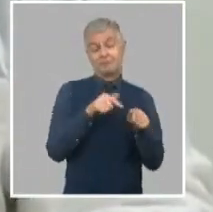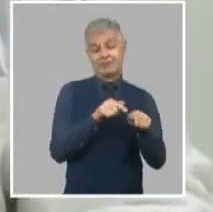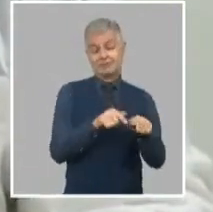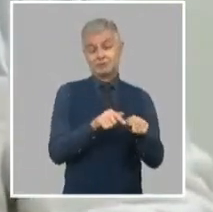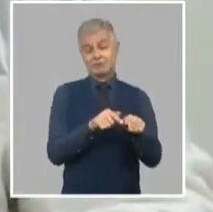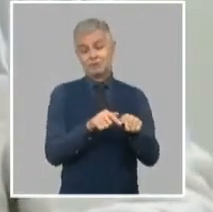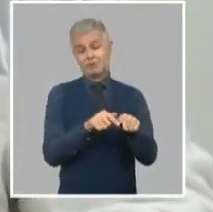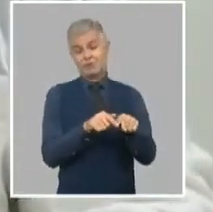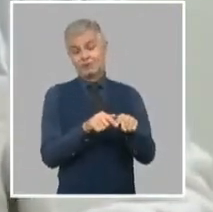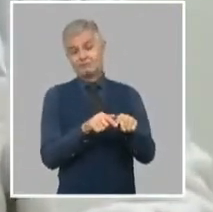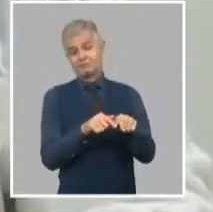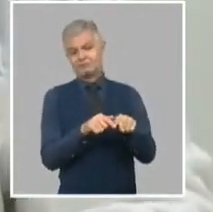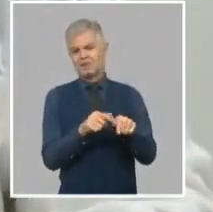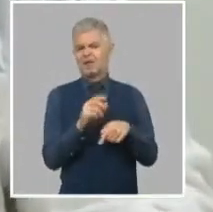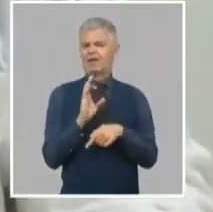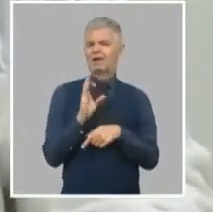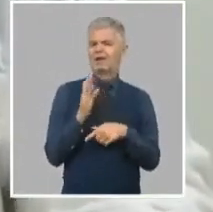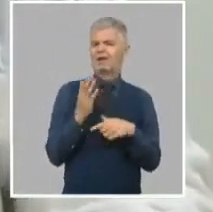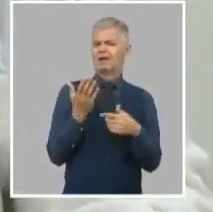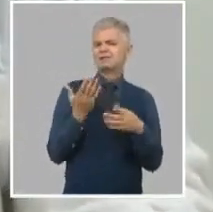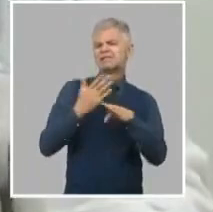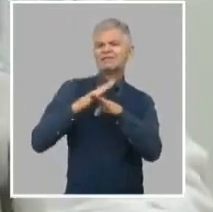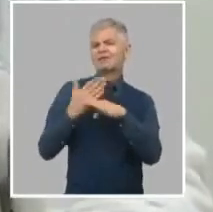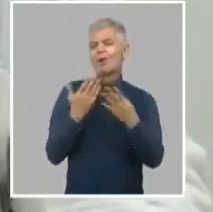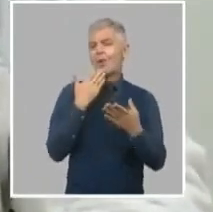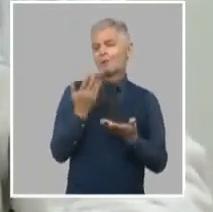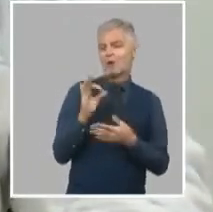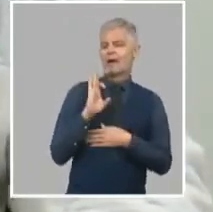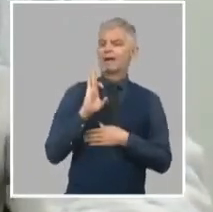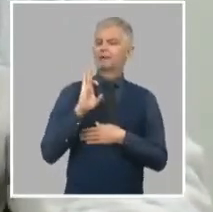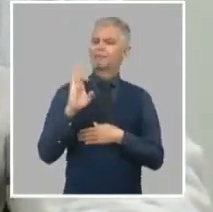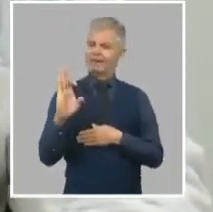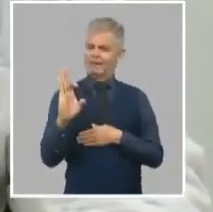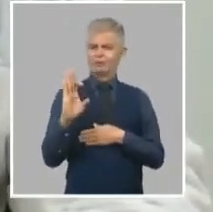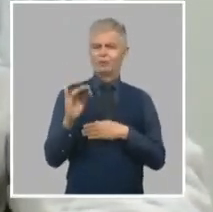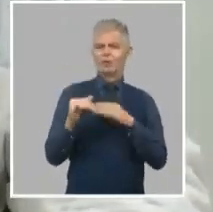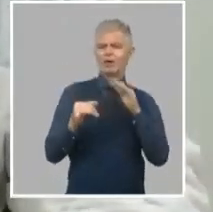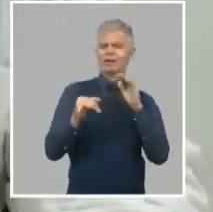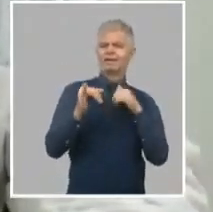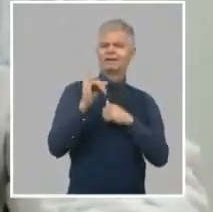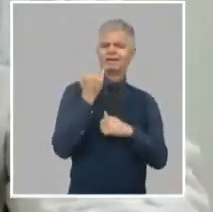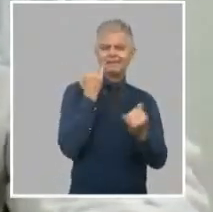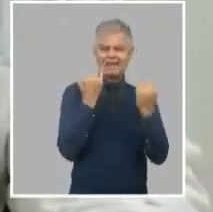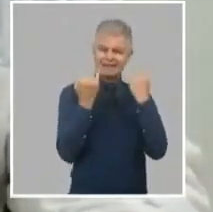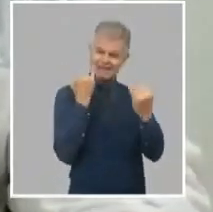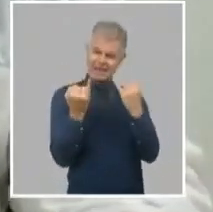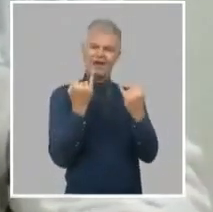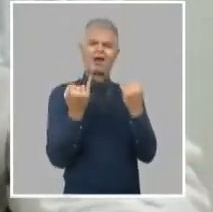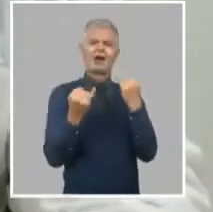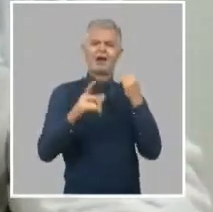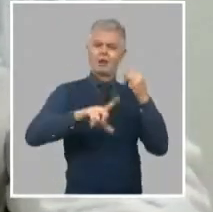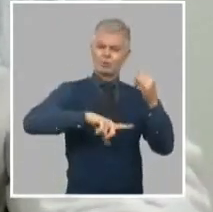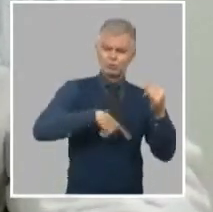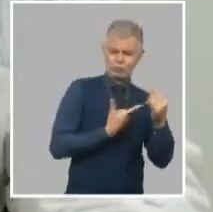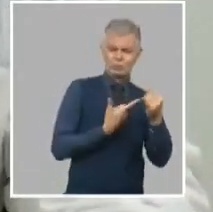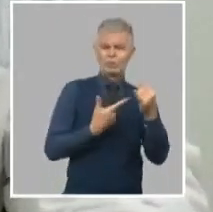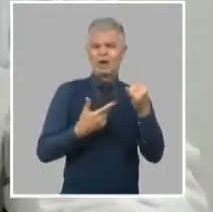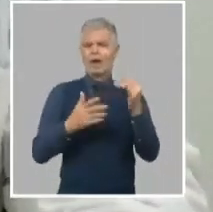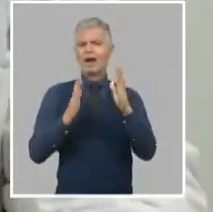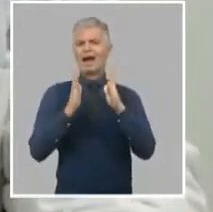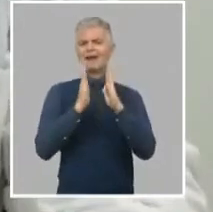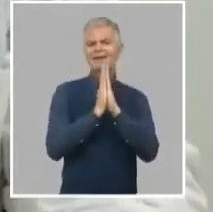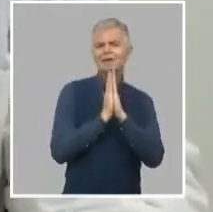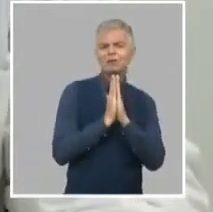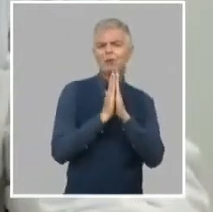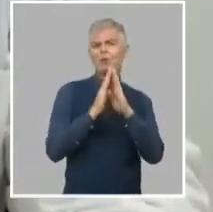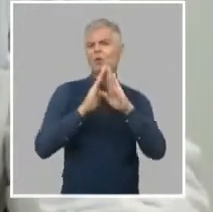con el respeto a la identidad, a la cultura, a la religión de todos los